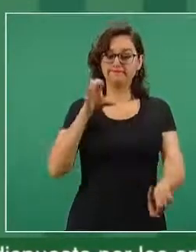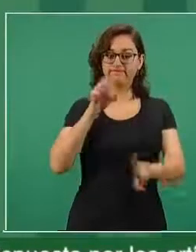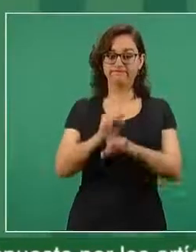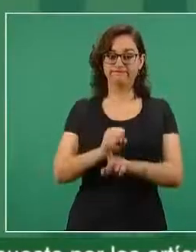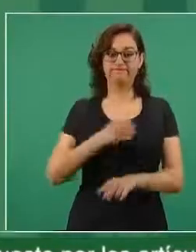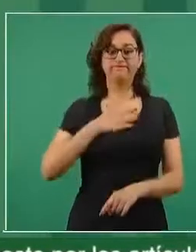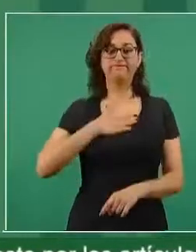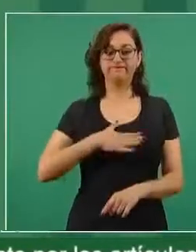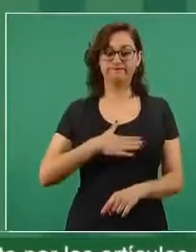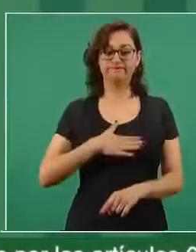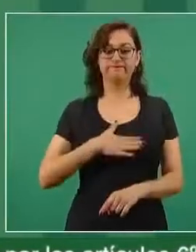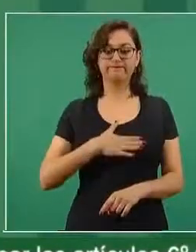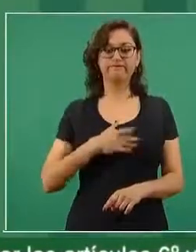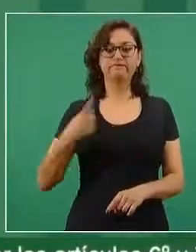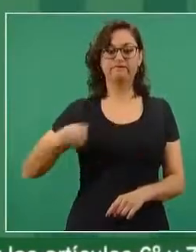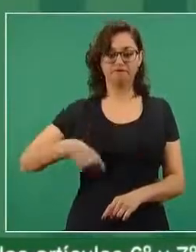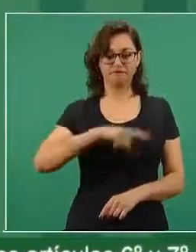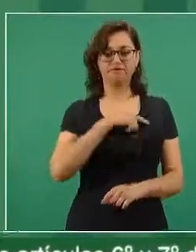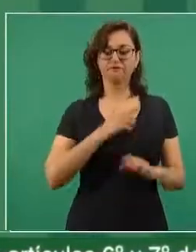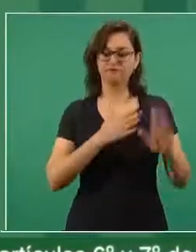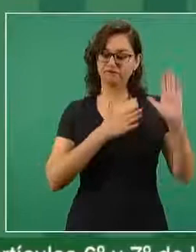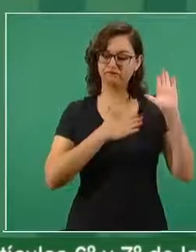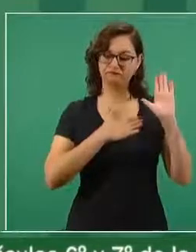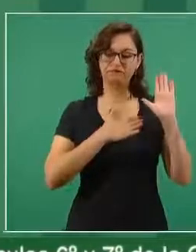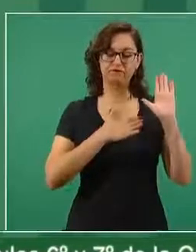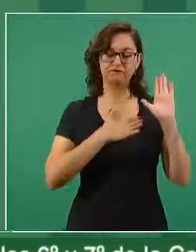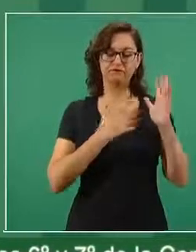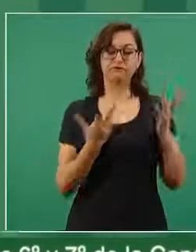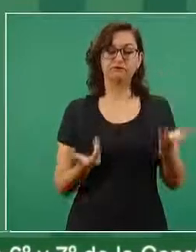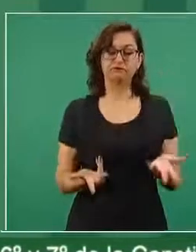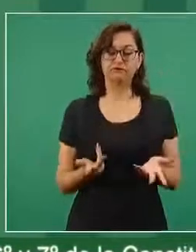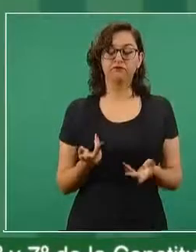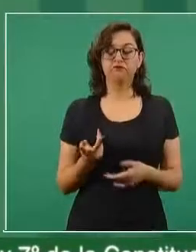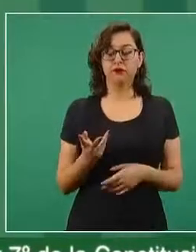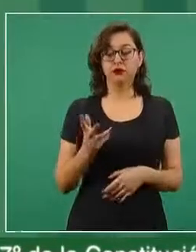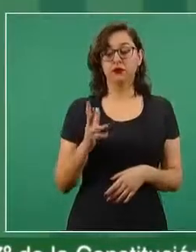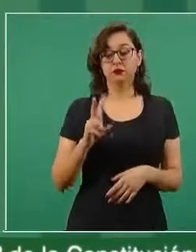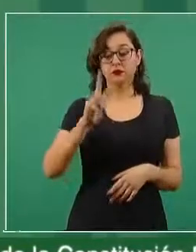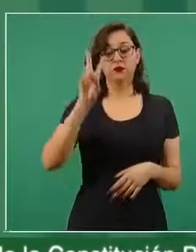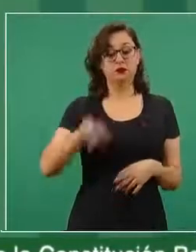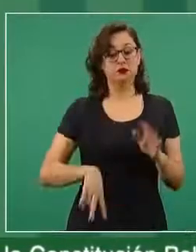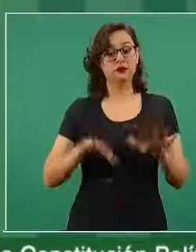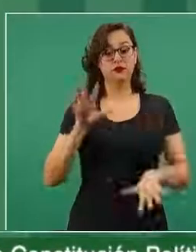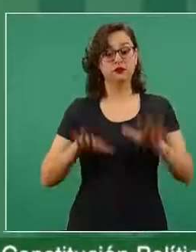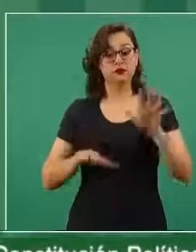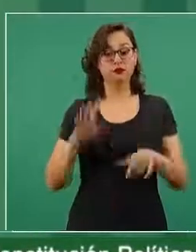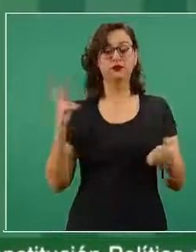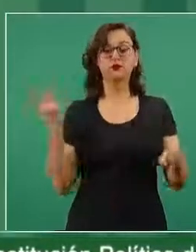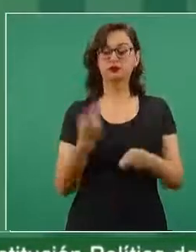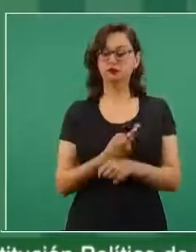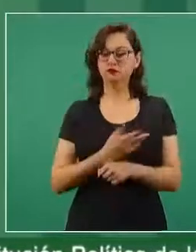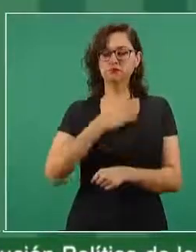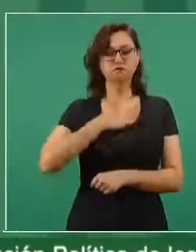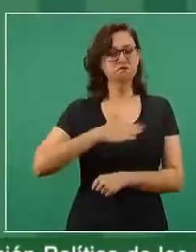Puede ser que se cometa una injusticia, pero